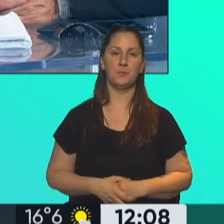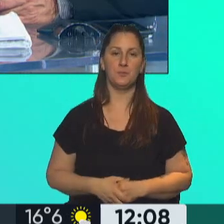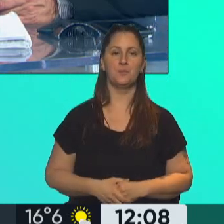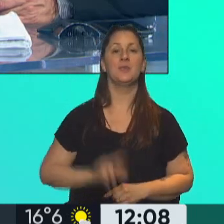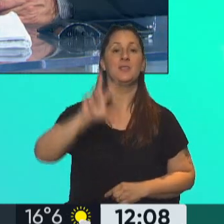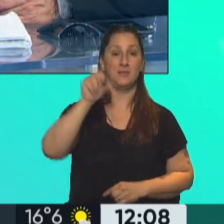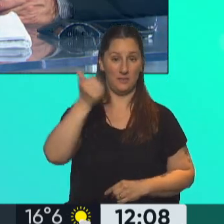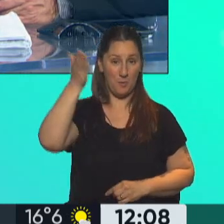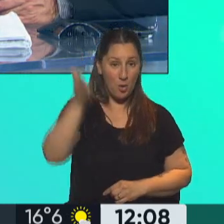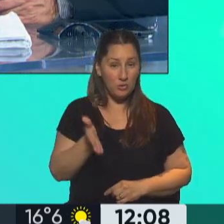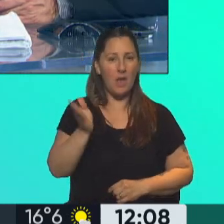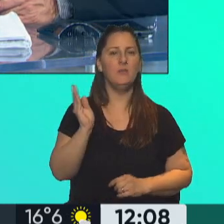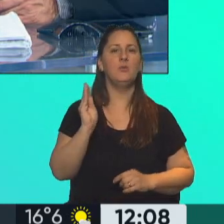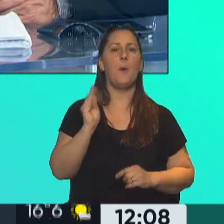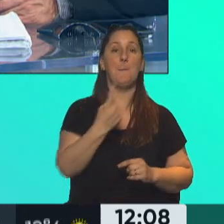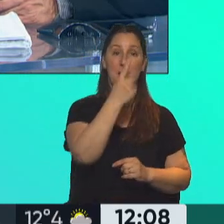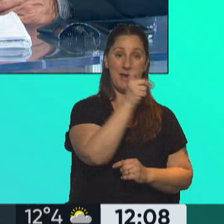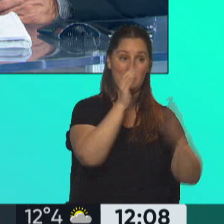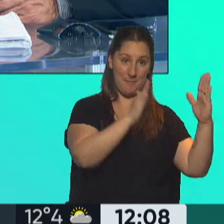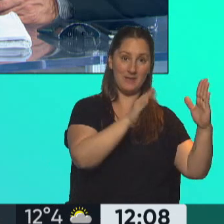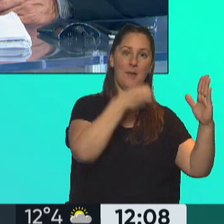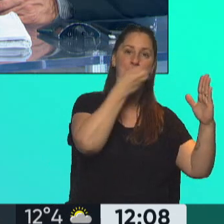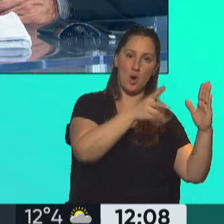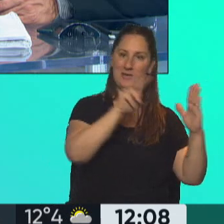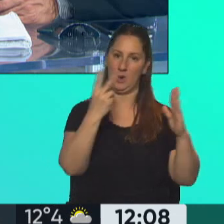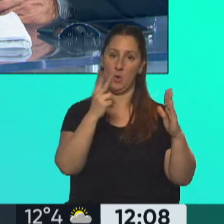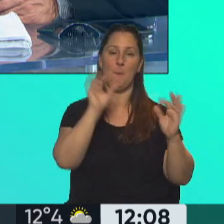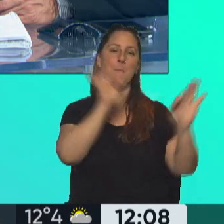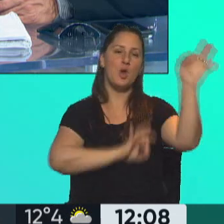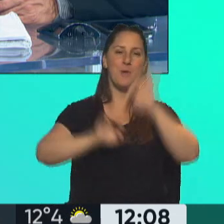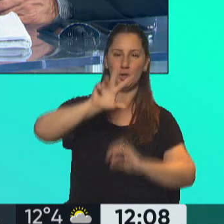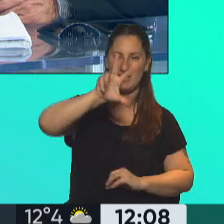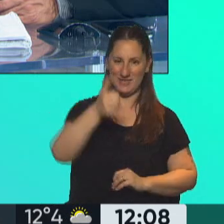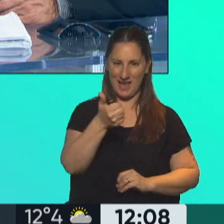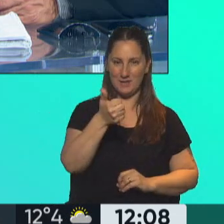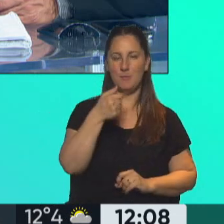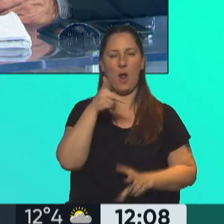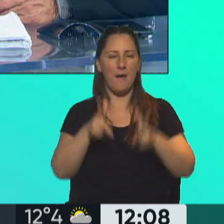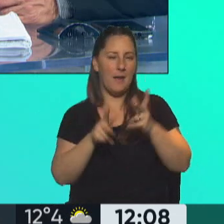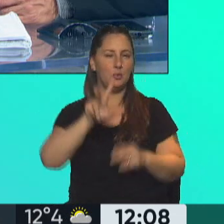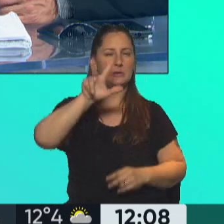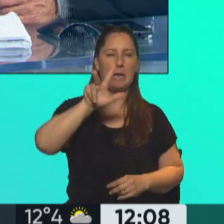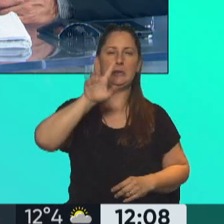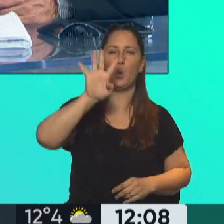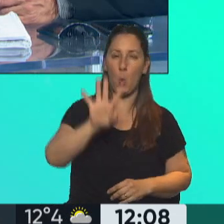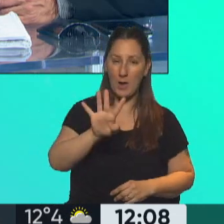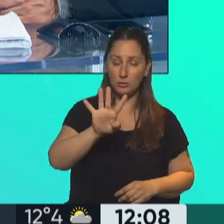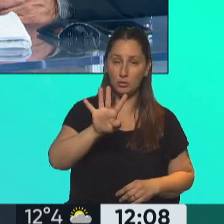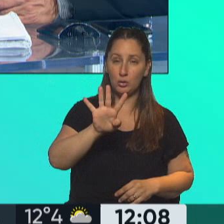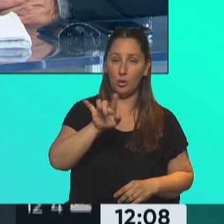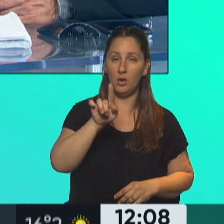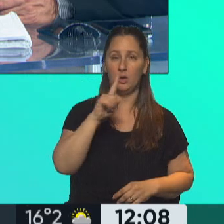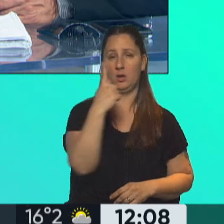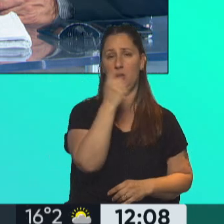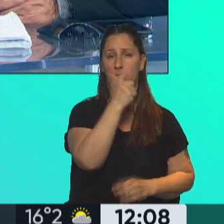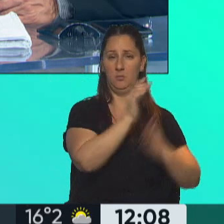un dato mejor en el primer trimestre que en el segundo. El promedio era 36, pero estamos hablando de un 34 en el primer